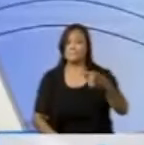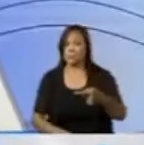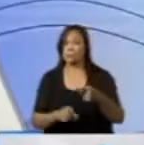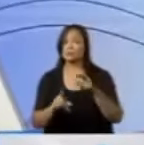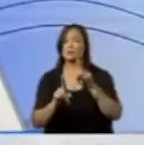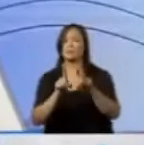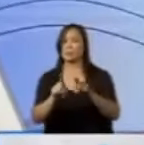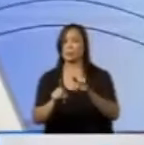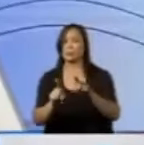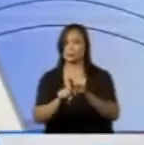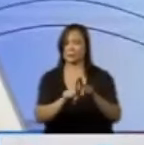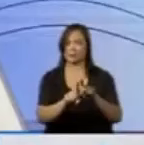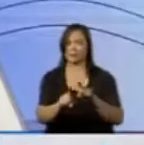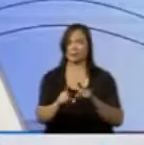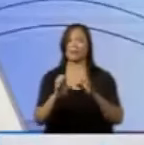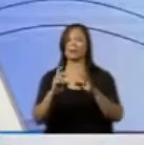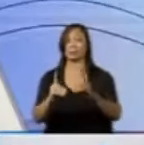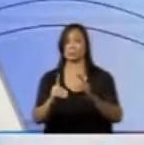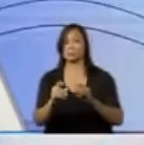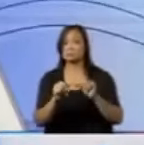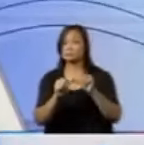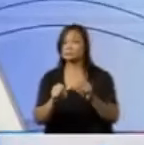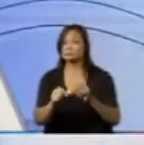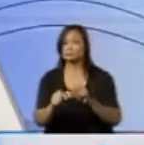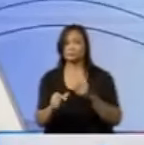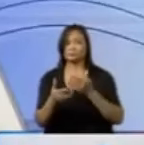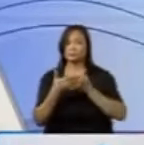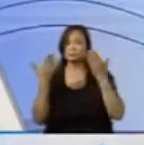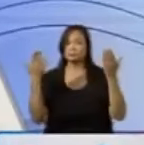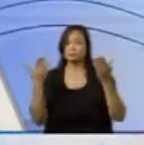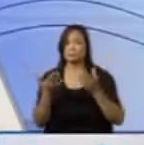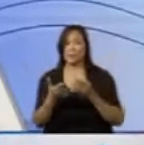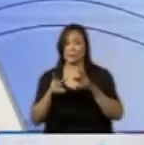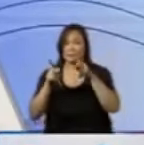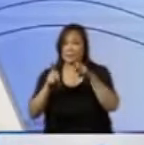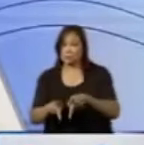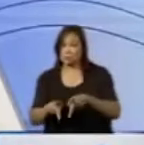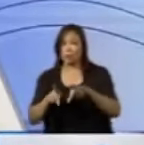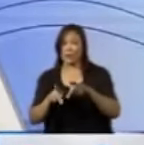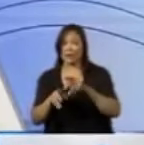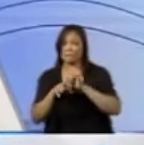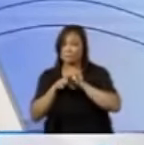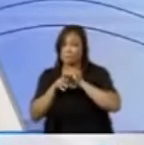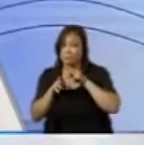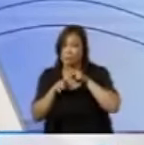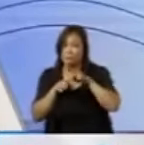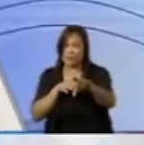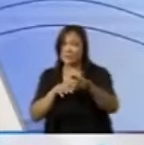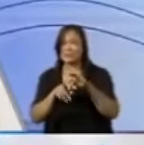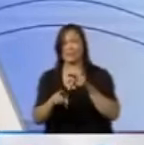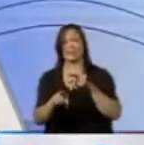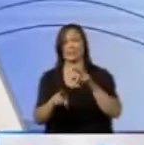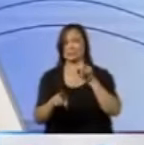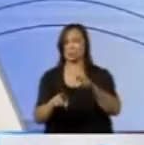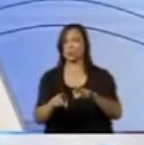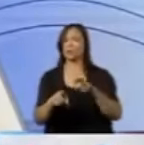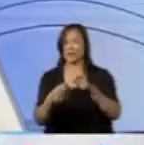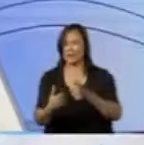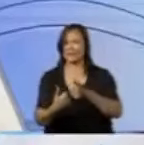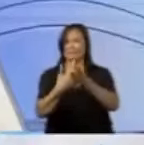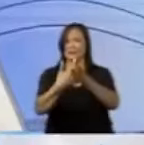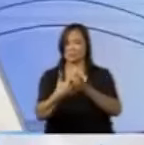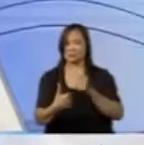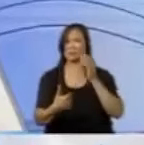mantiene también en el área de la educación. La falta de capital humano calificado es uno de los desafíos